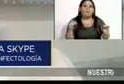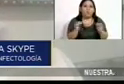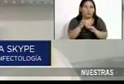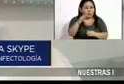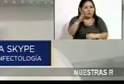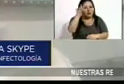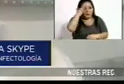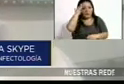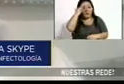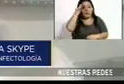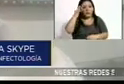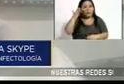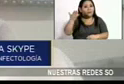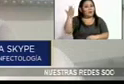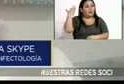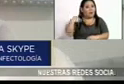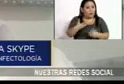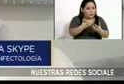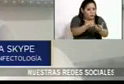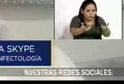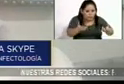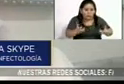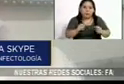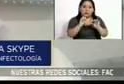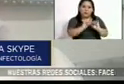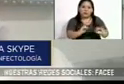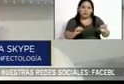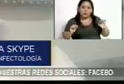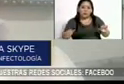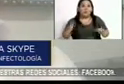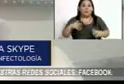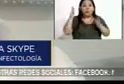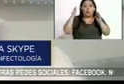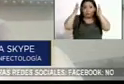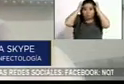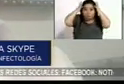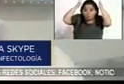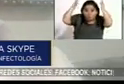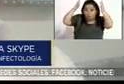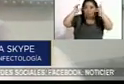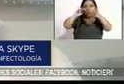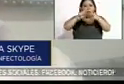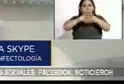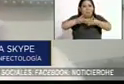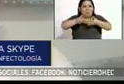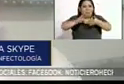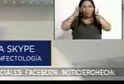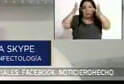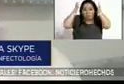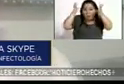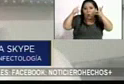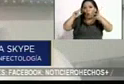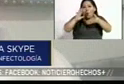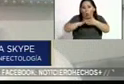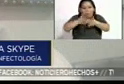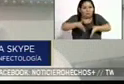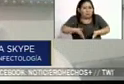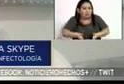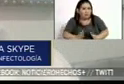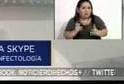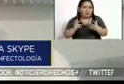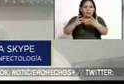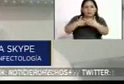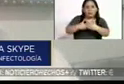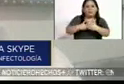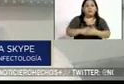tal vez se habrán dado cuenta, la cantidad de niños con hidrocefalia y con alteraciones, malformaciones congénitas, las cuales básicamente